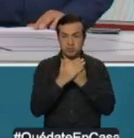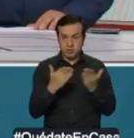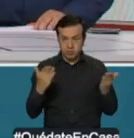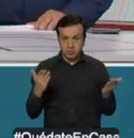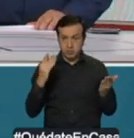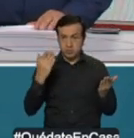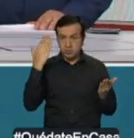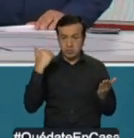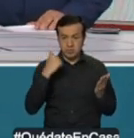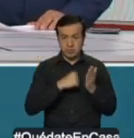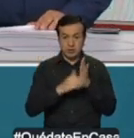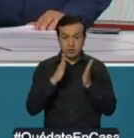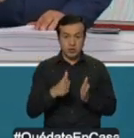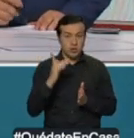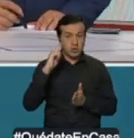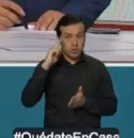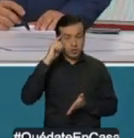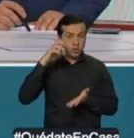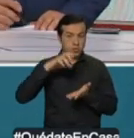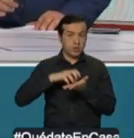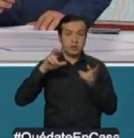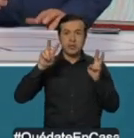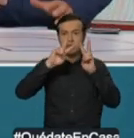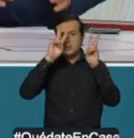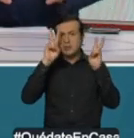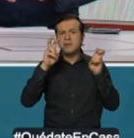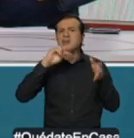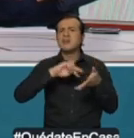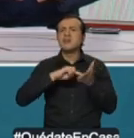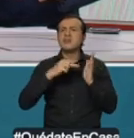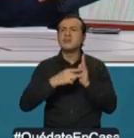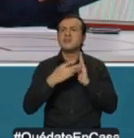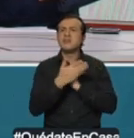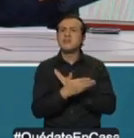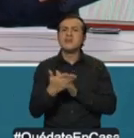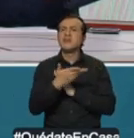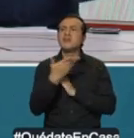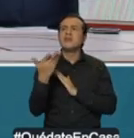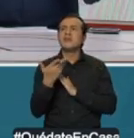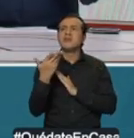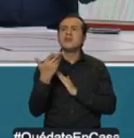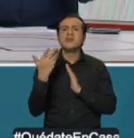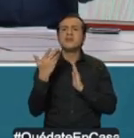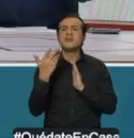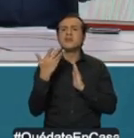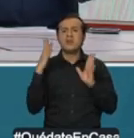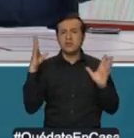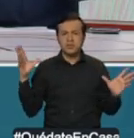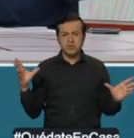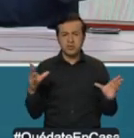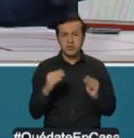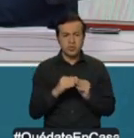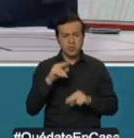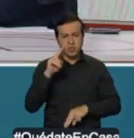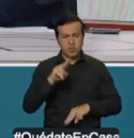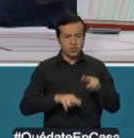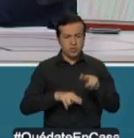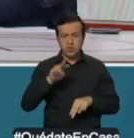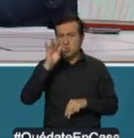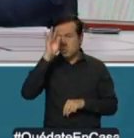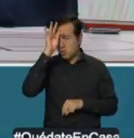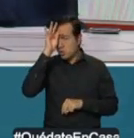hace poco la ministra de gobierno maría paula romo en qué consistirá esta ampliación de todas las obras de infraestructura hospitalaria